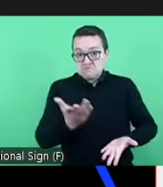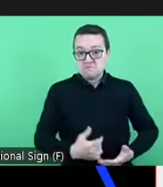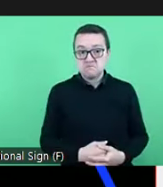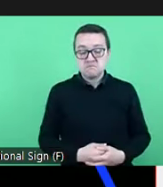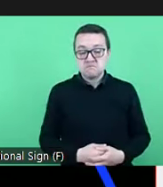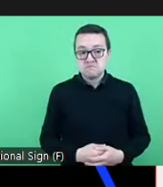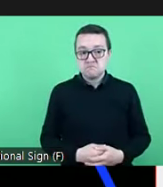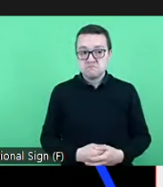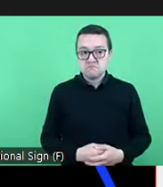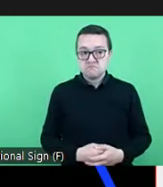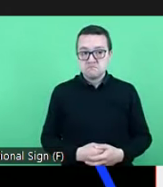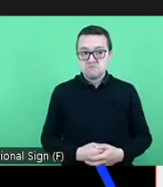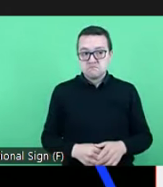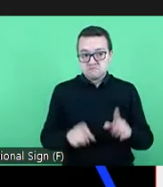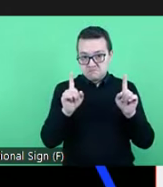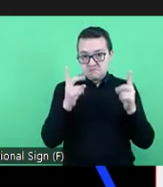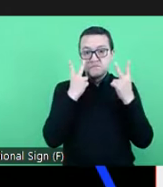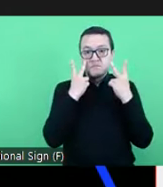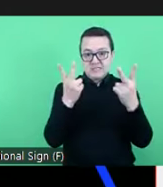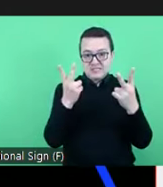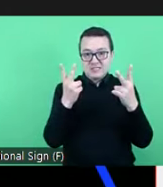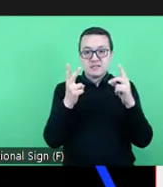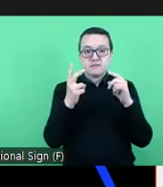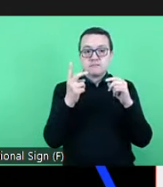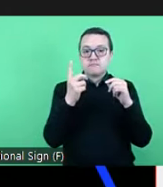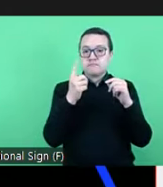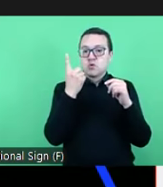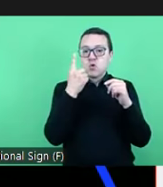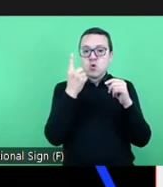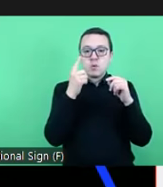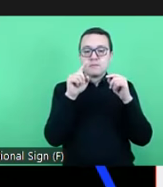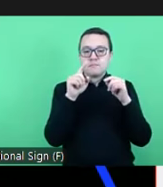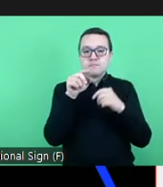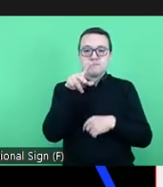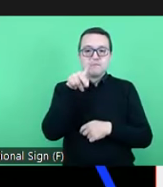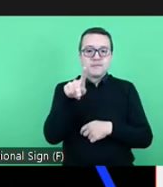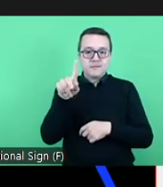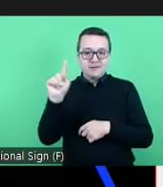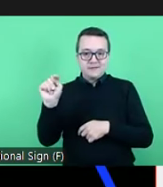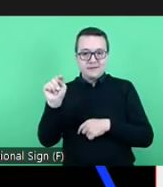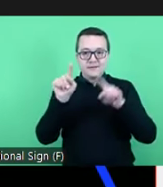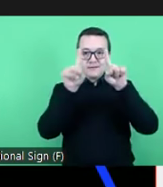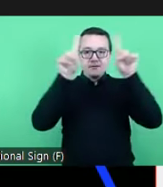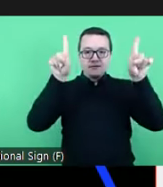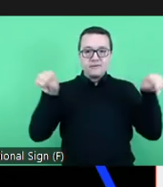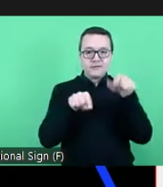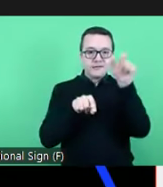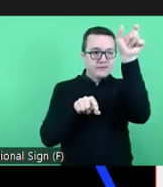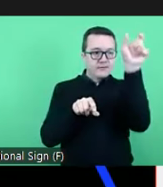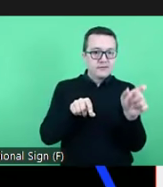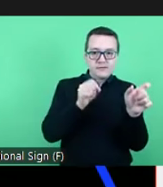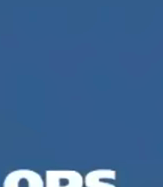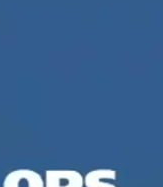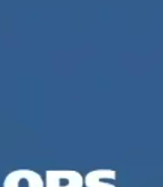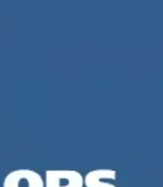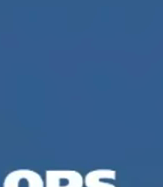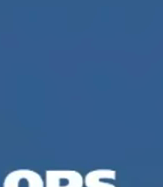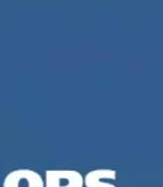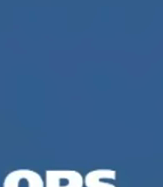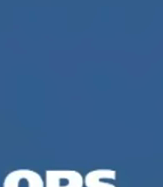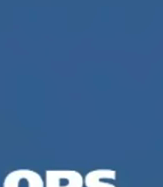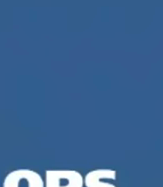pero estamos viendo la pantalla del PowerPoint y no está aún en modo presentación.